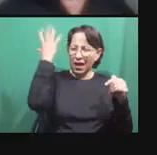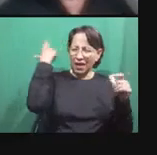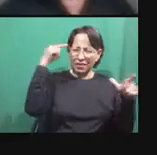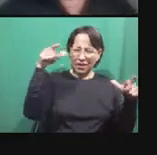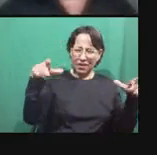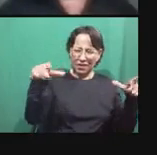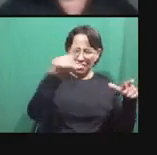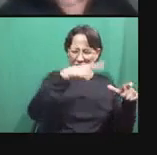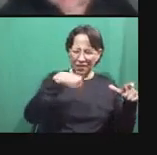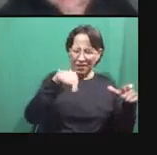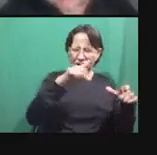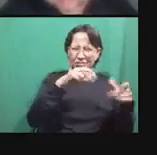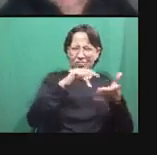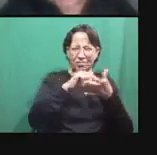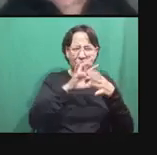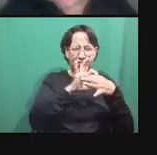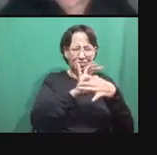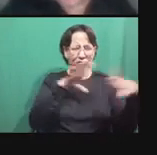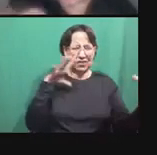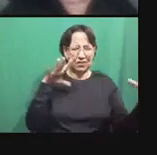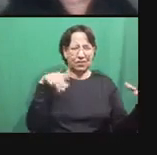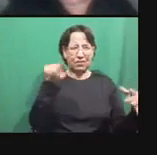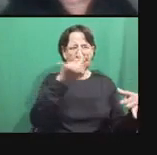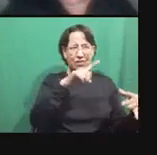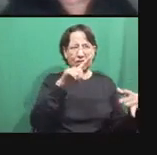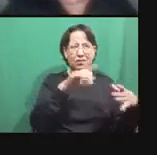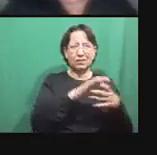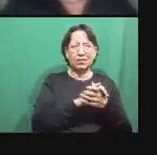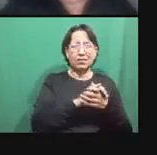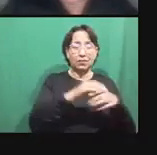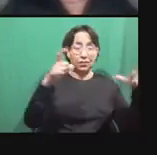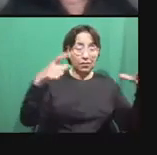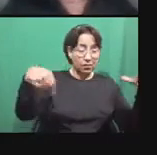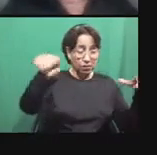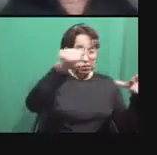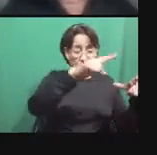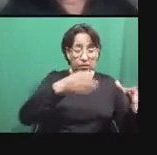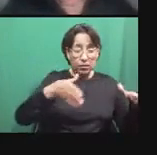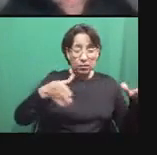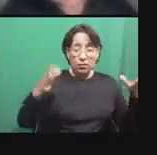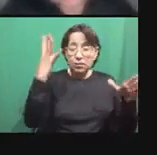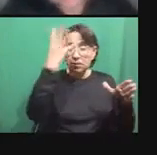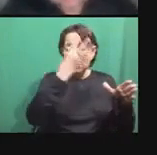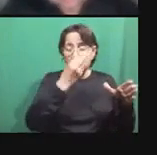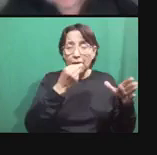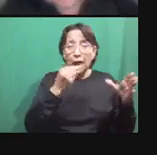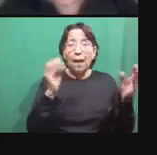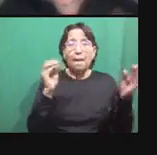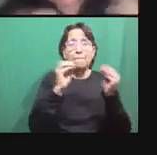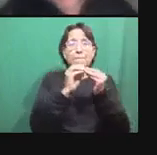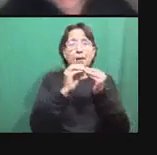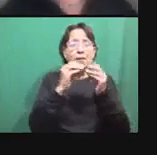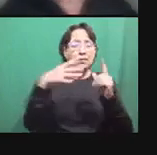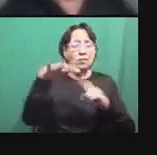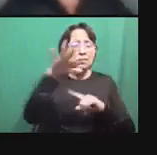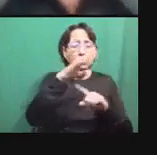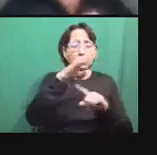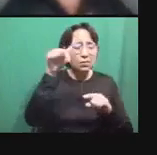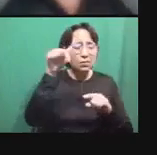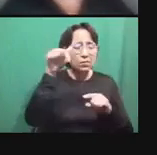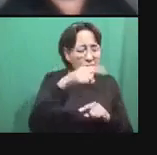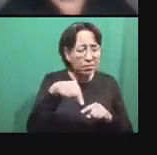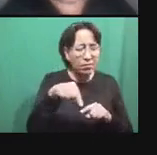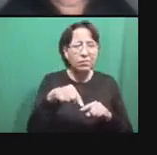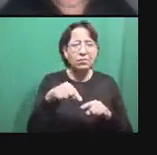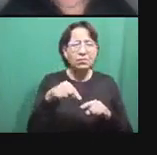desconexión aterradora entre la superficie y el contexto, es decir, a nadie se le ocurrió hacer un grafiti, una imagen,